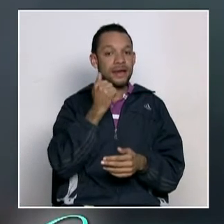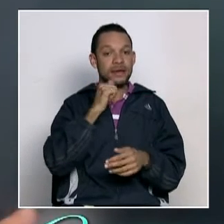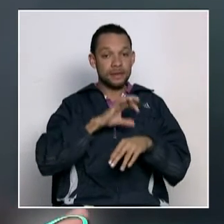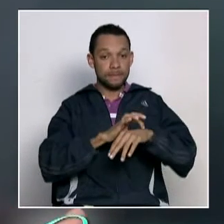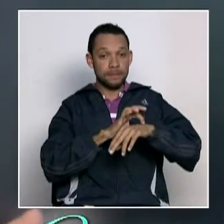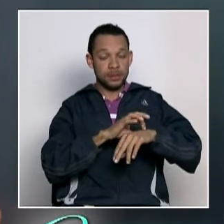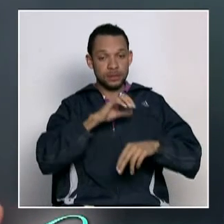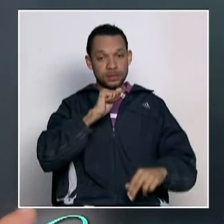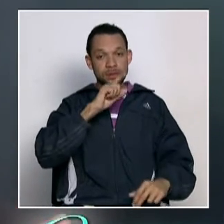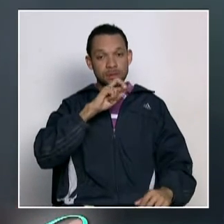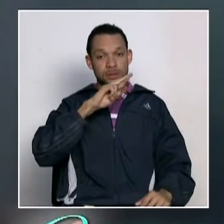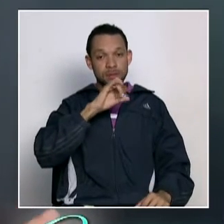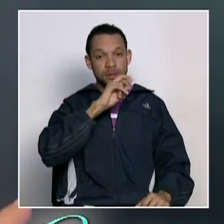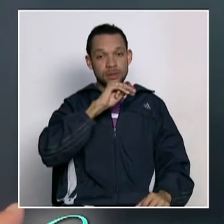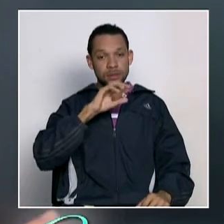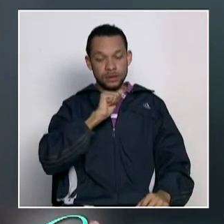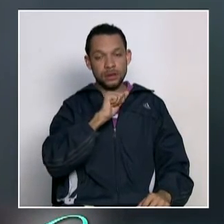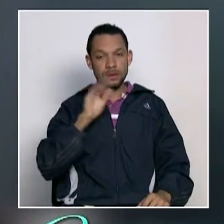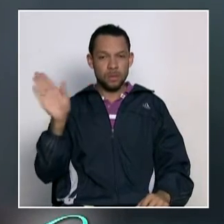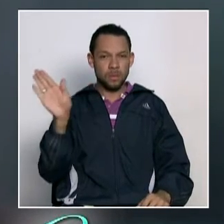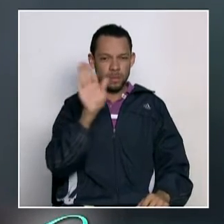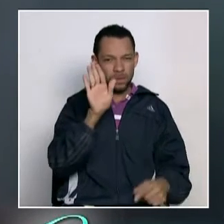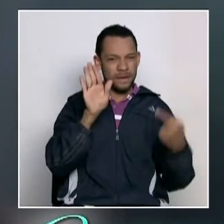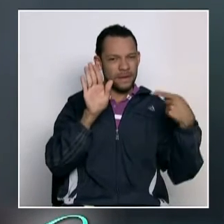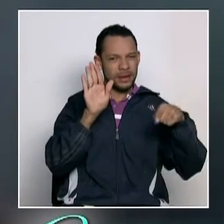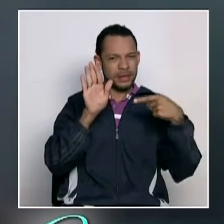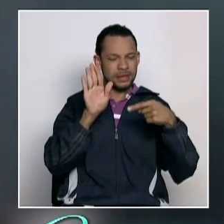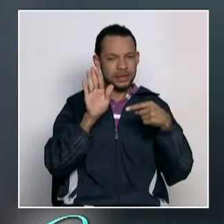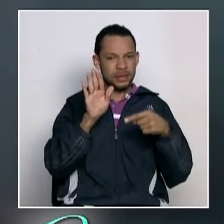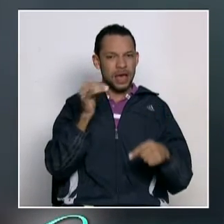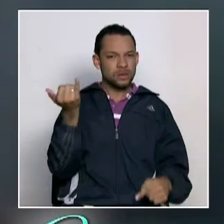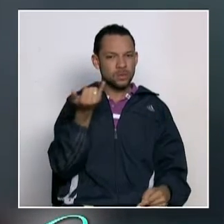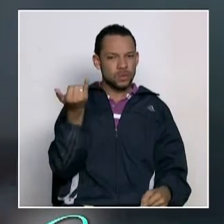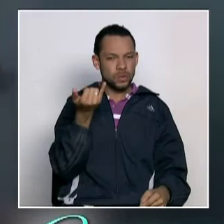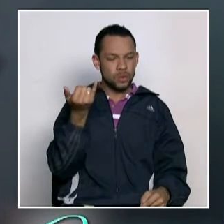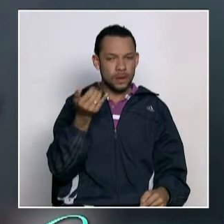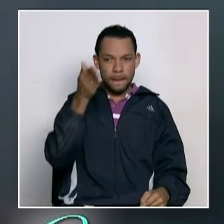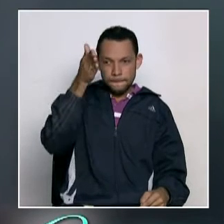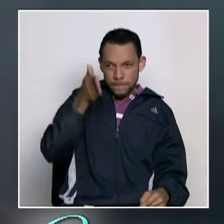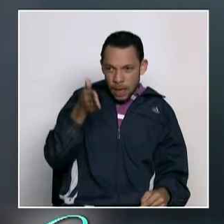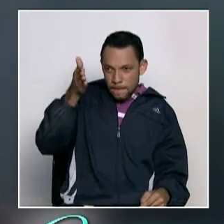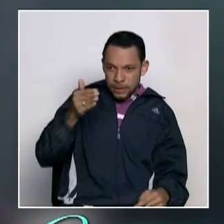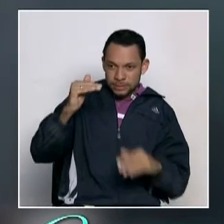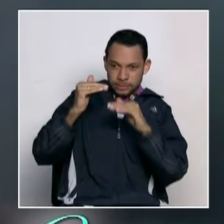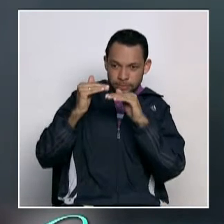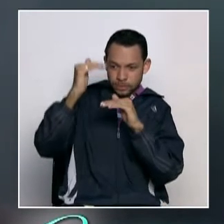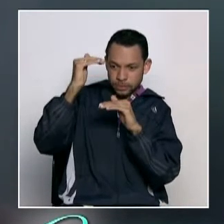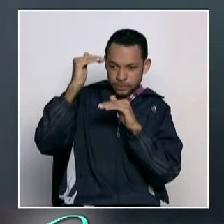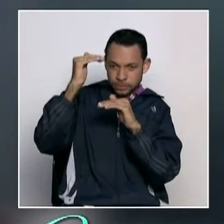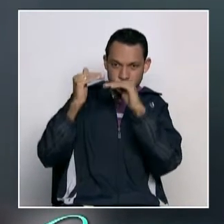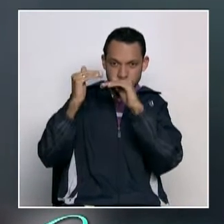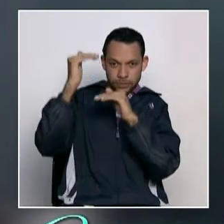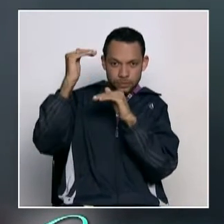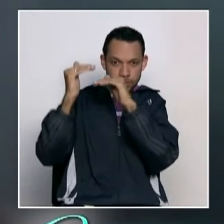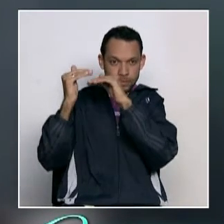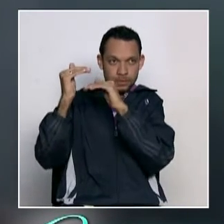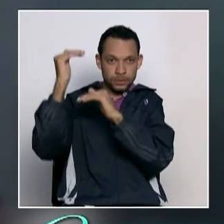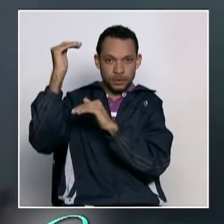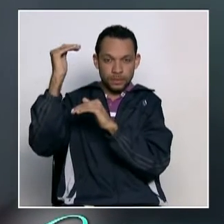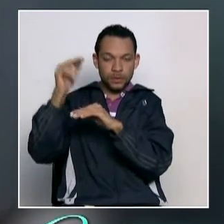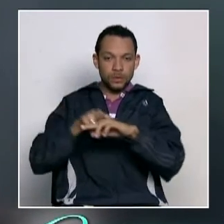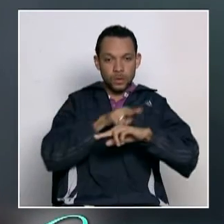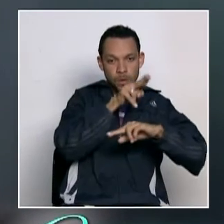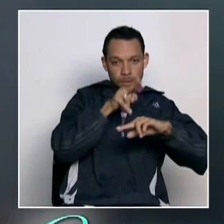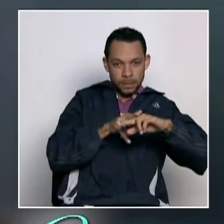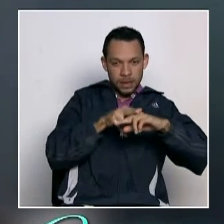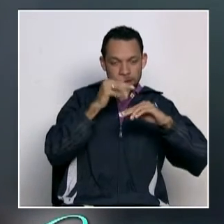Miren esas dos barras, las dos barras azules. Lo que, la barra alta significa que está normal, y la barra